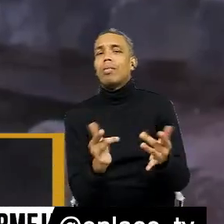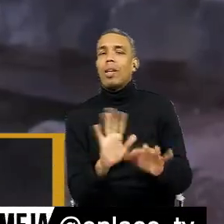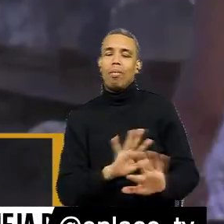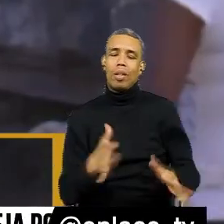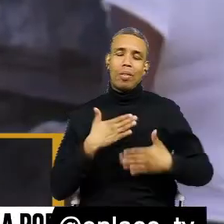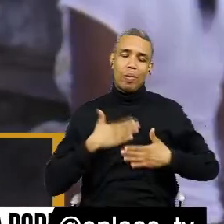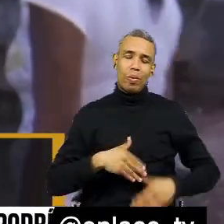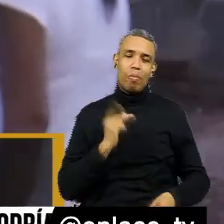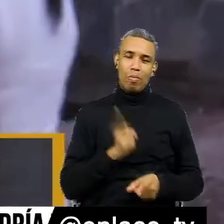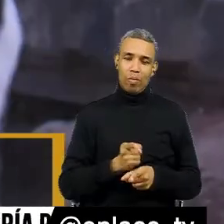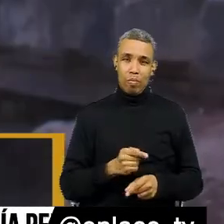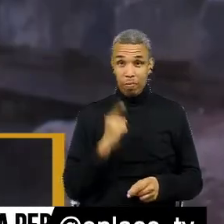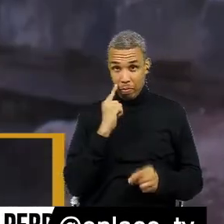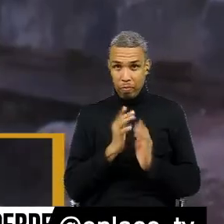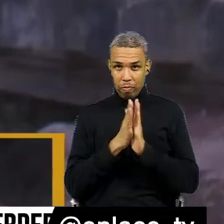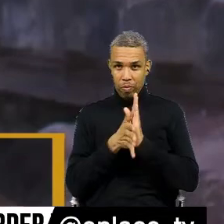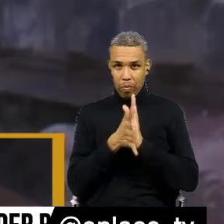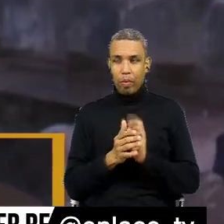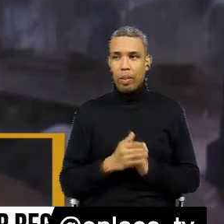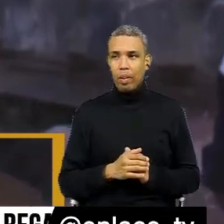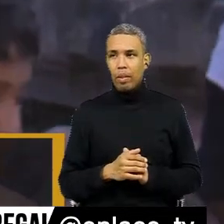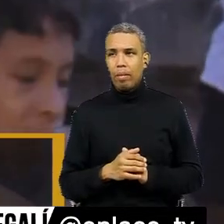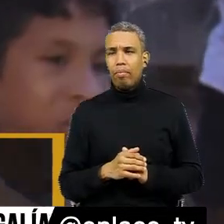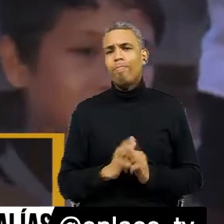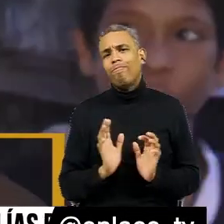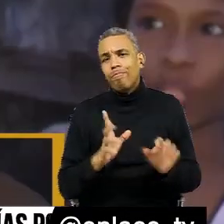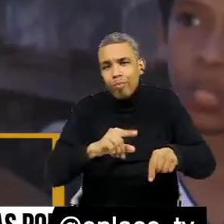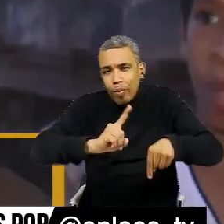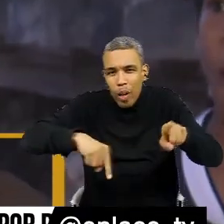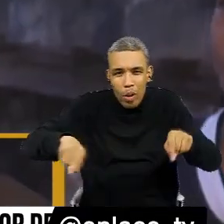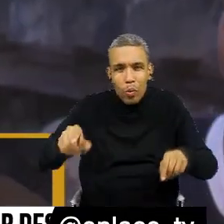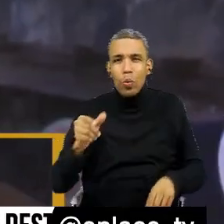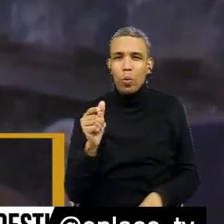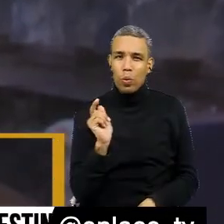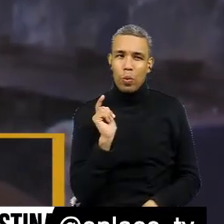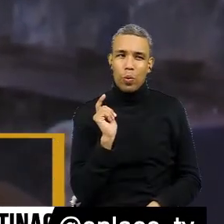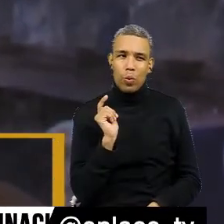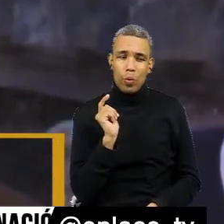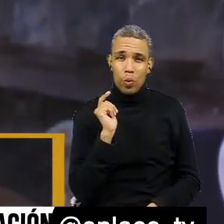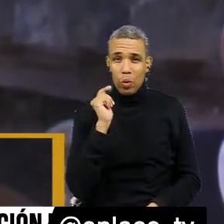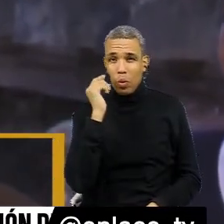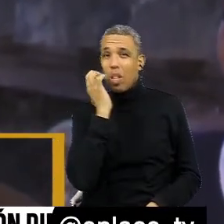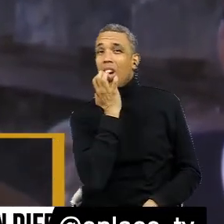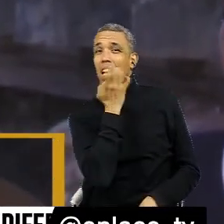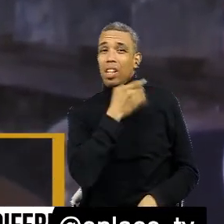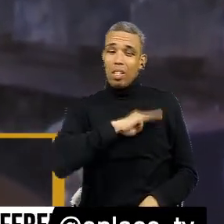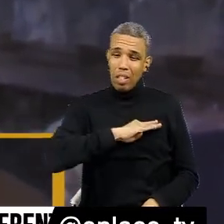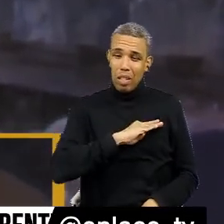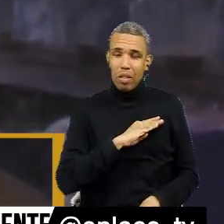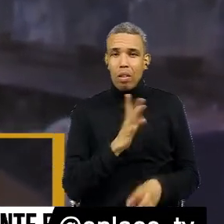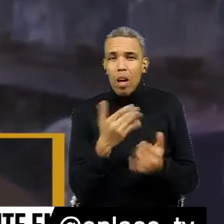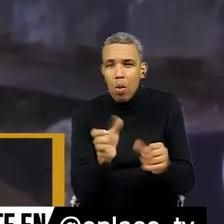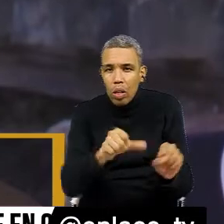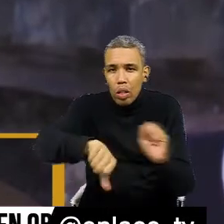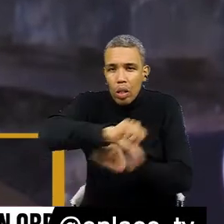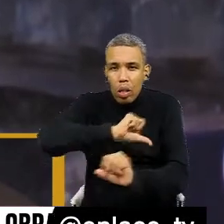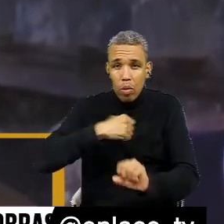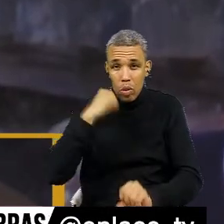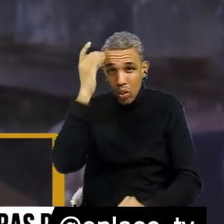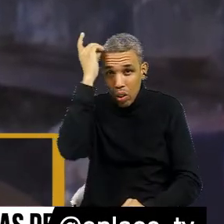que todo obedece a la falta de voluntad política, tanto de la administración saliente como la actual. Porque es inconcebible que después de